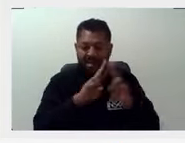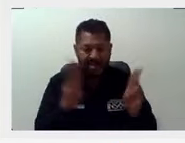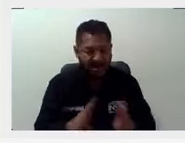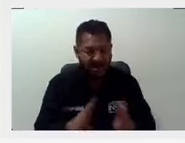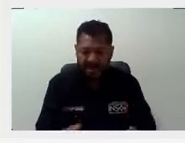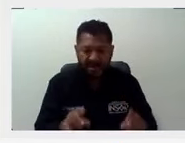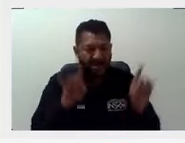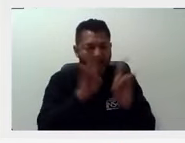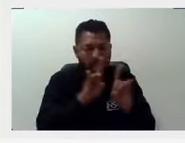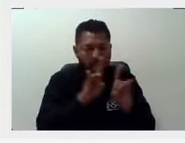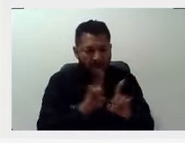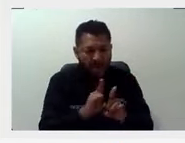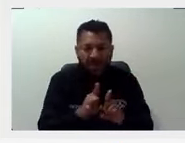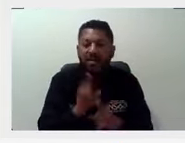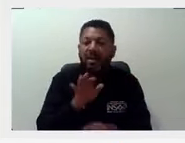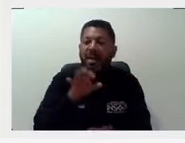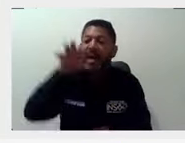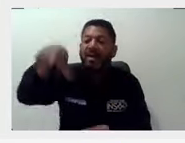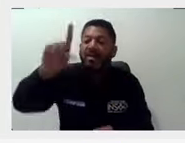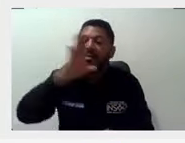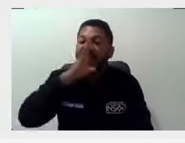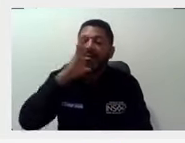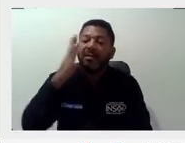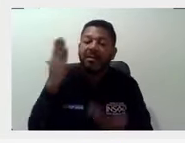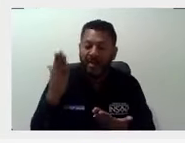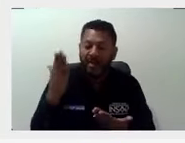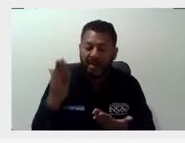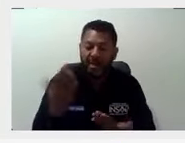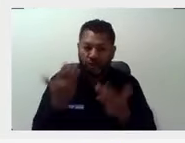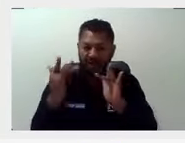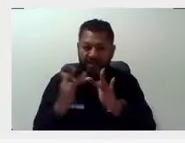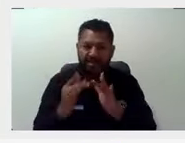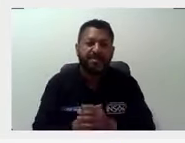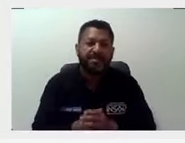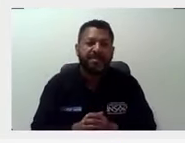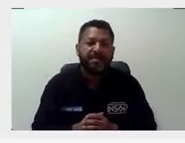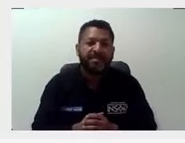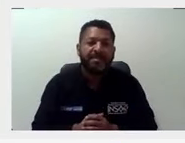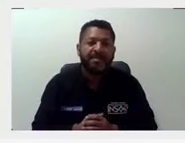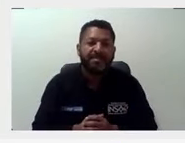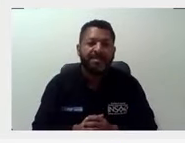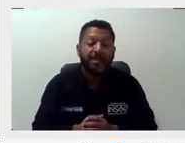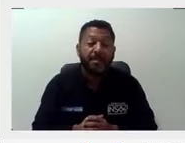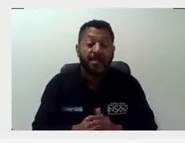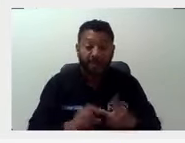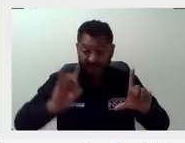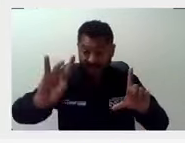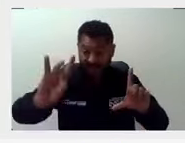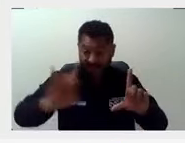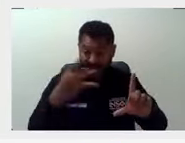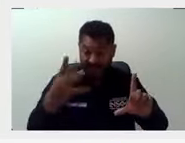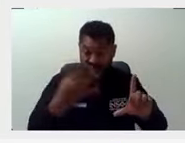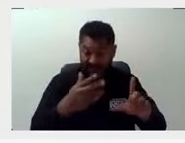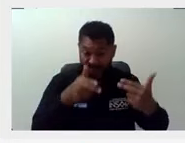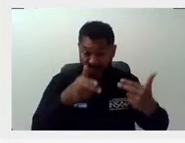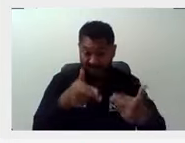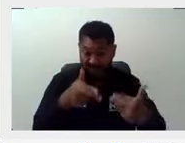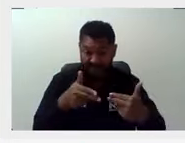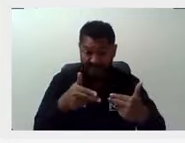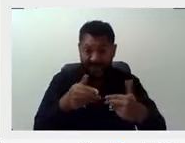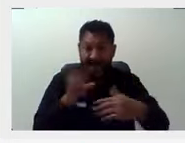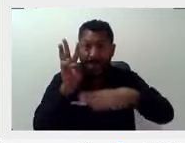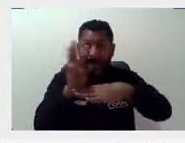cuentan con ese acceso a Internet. Y ya para la parte virtual, el portal Colombia Aprende ha sacado